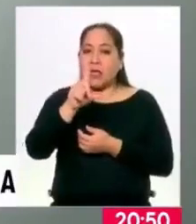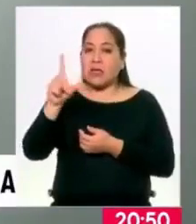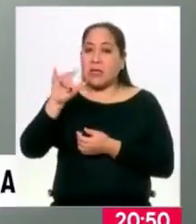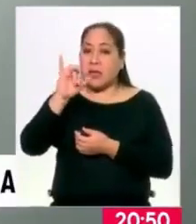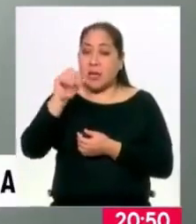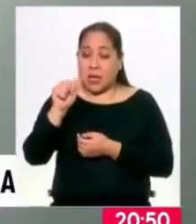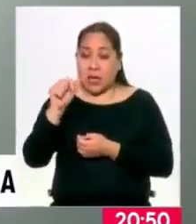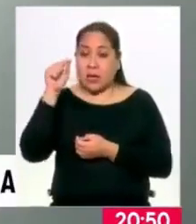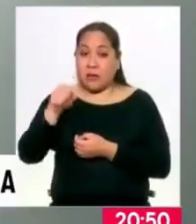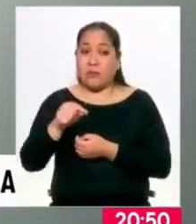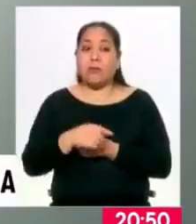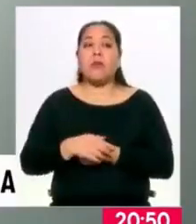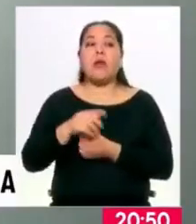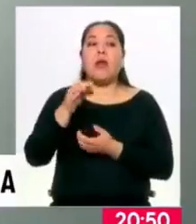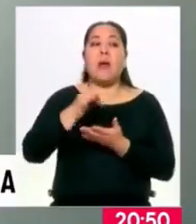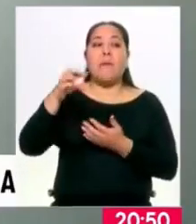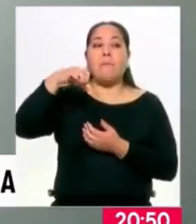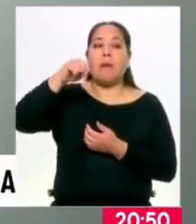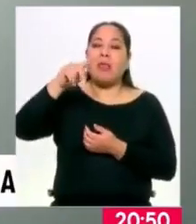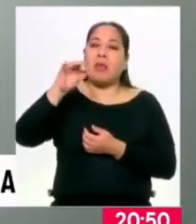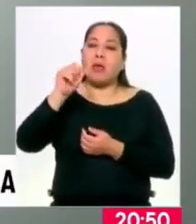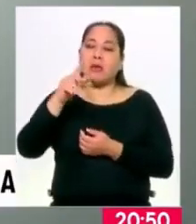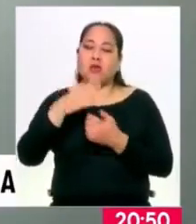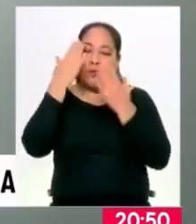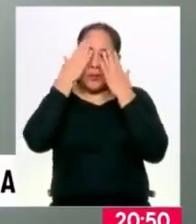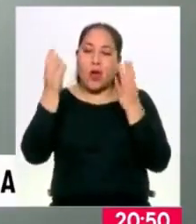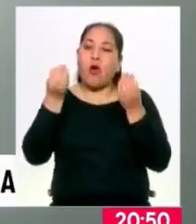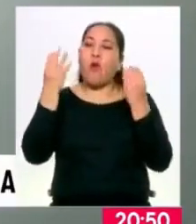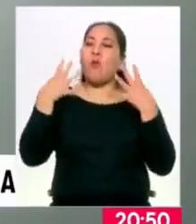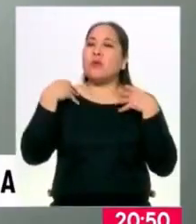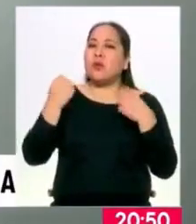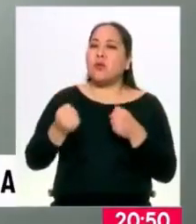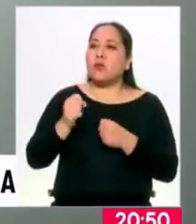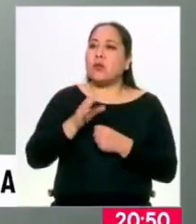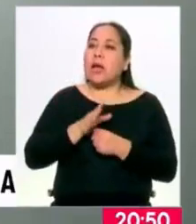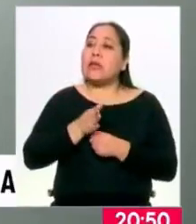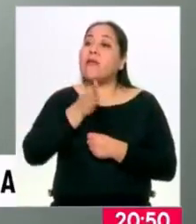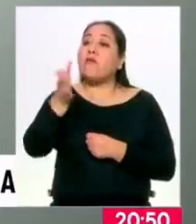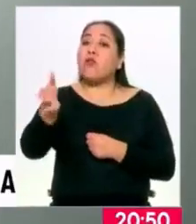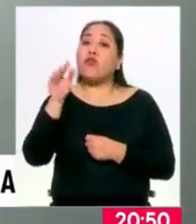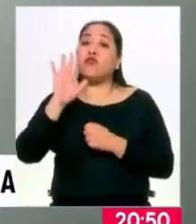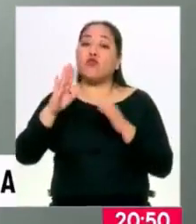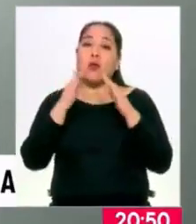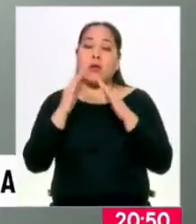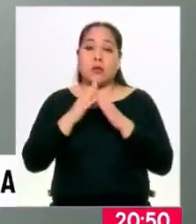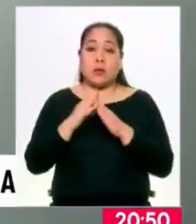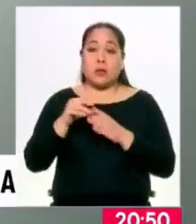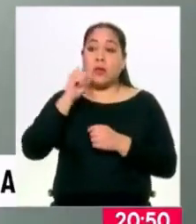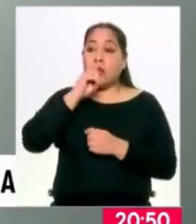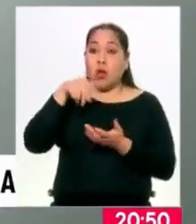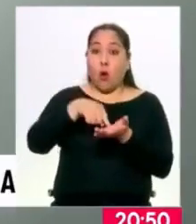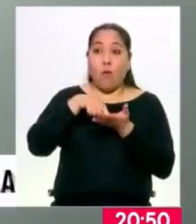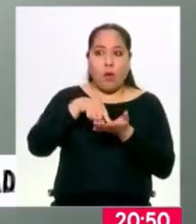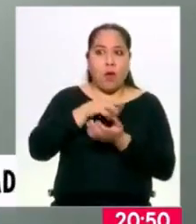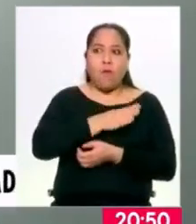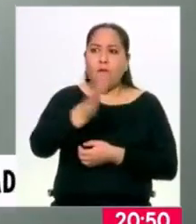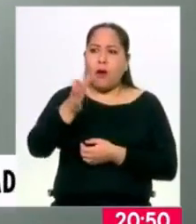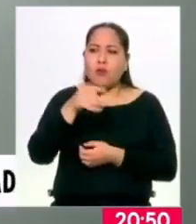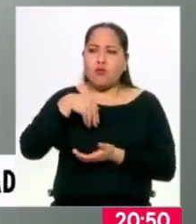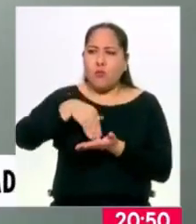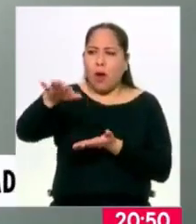personas que han salido, no se sabe todavía su condición de salud porque han ido a sus domicilios. Al parecer se les habría dado instrucciones para